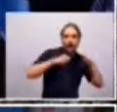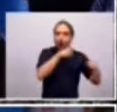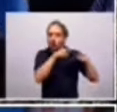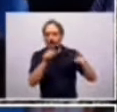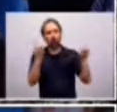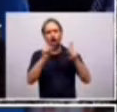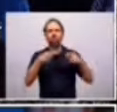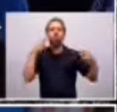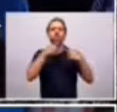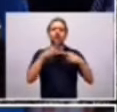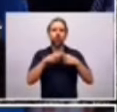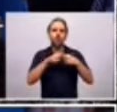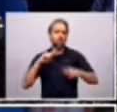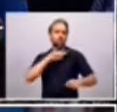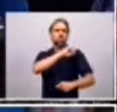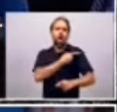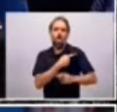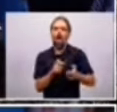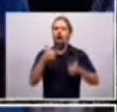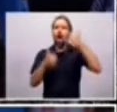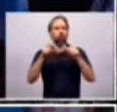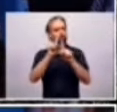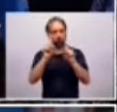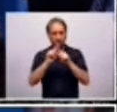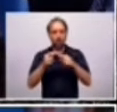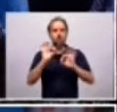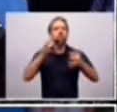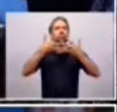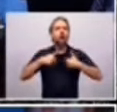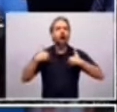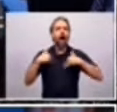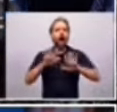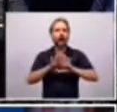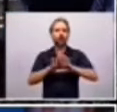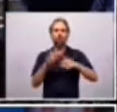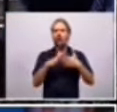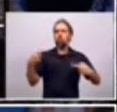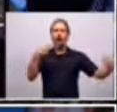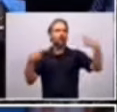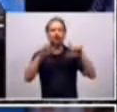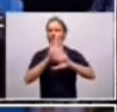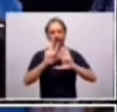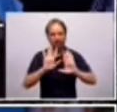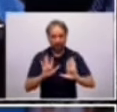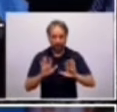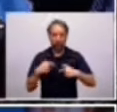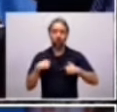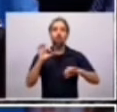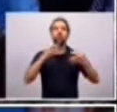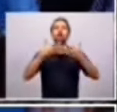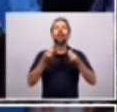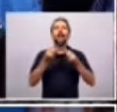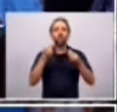bien. Si se sostenía ese piso de derechos y se empezaba a trabajar en todo eso que había que mejorar, que era mucho, en todo eso que